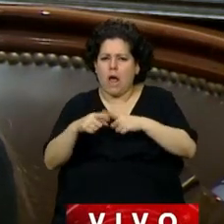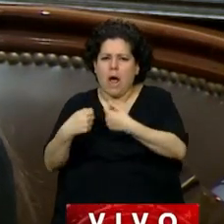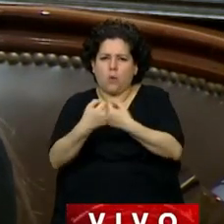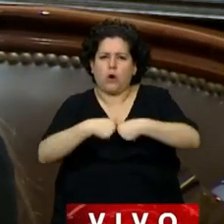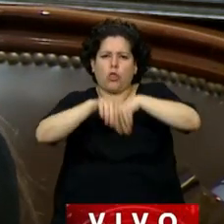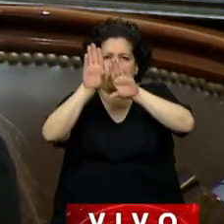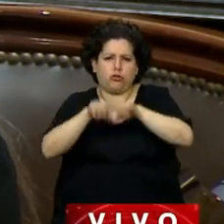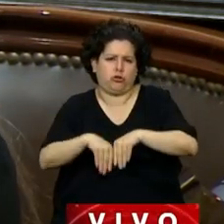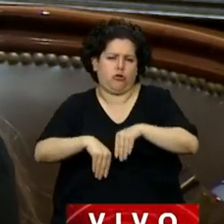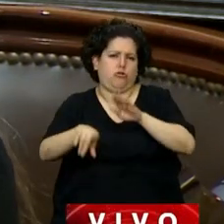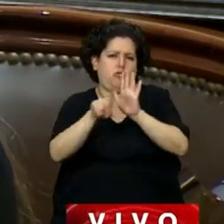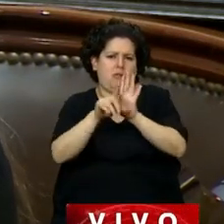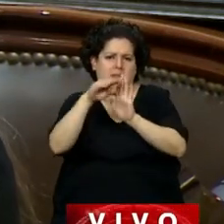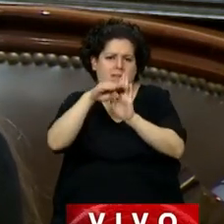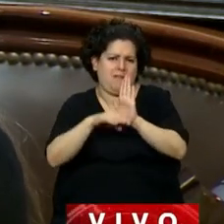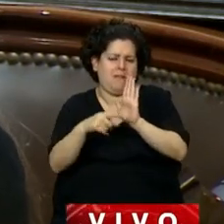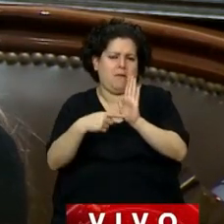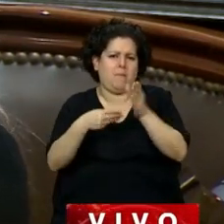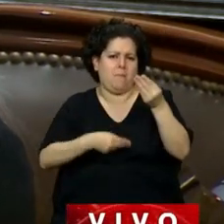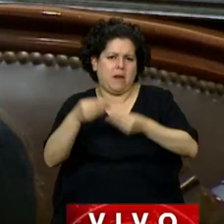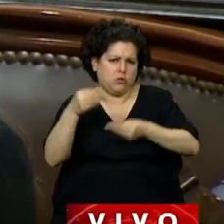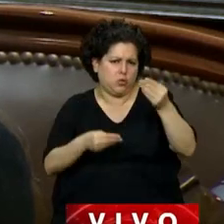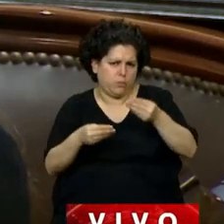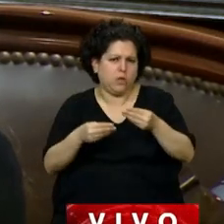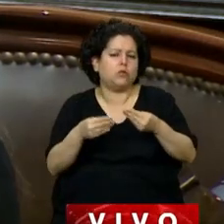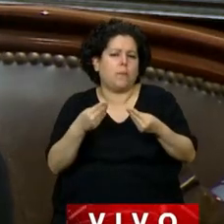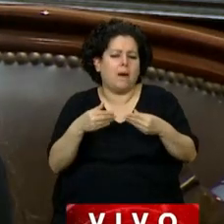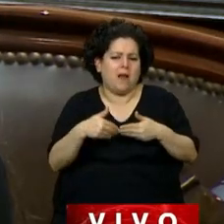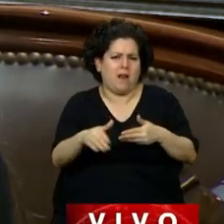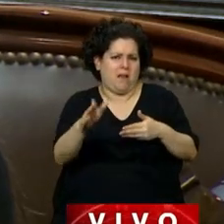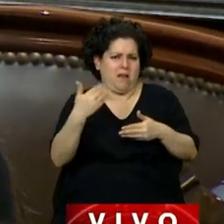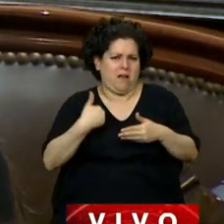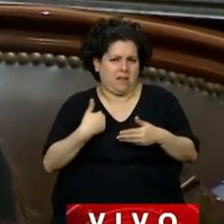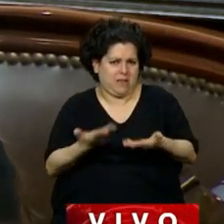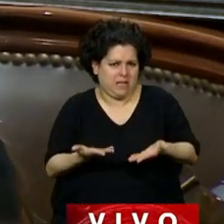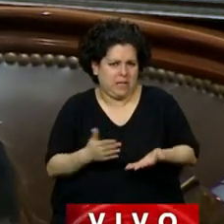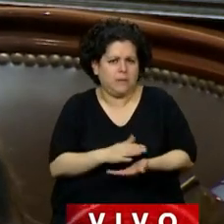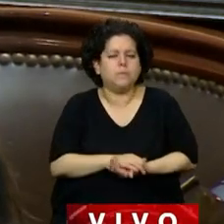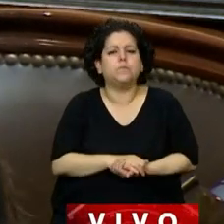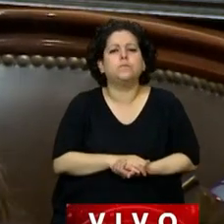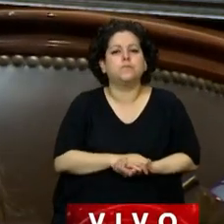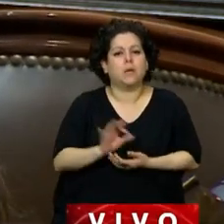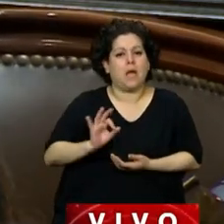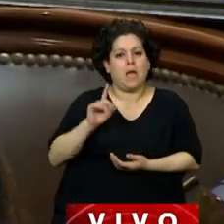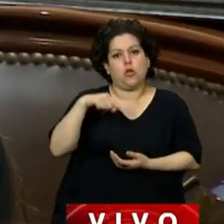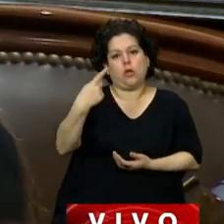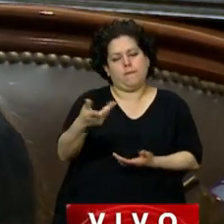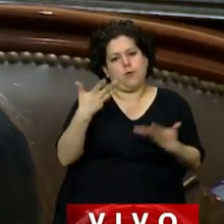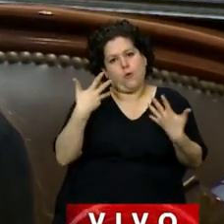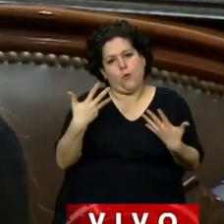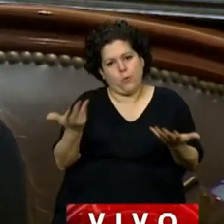generales que dejen un marco jurídico de previsibilidad a la Argentina. Para el año que viene,